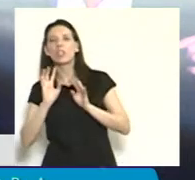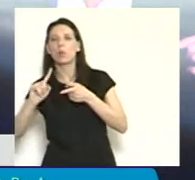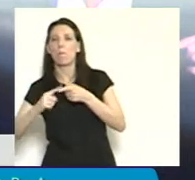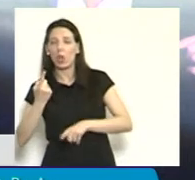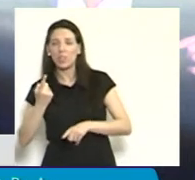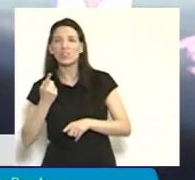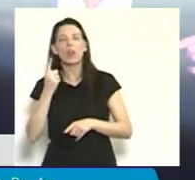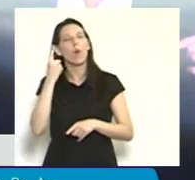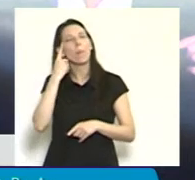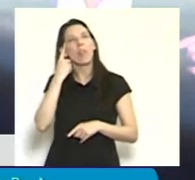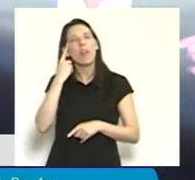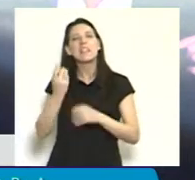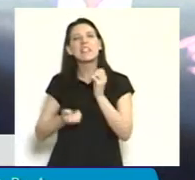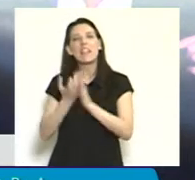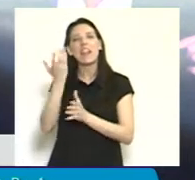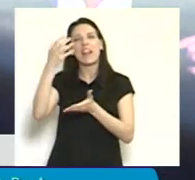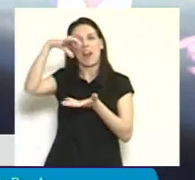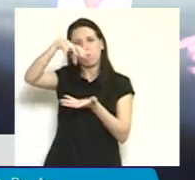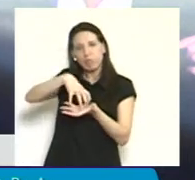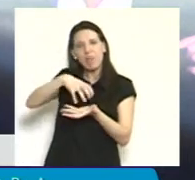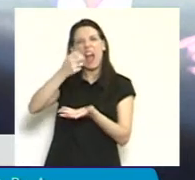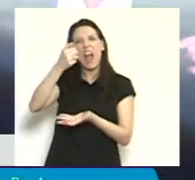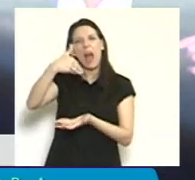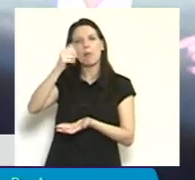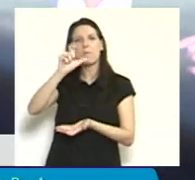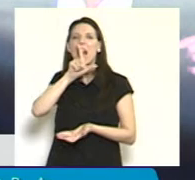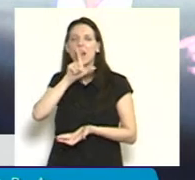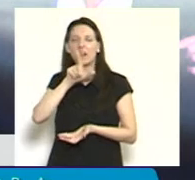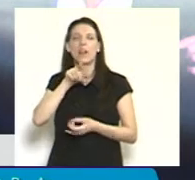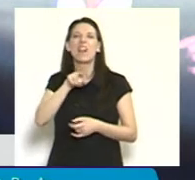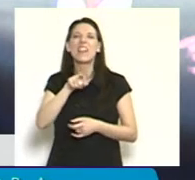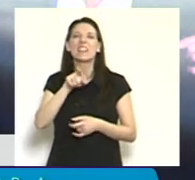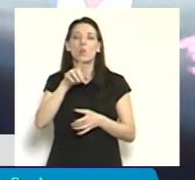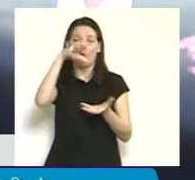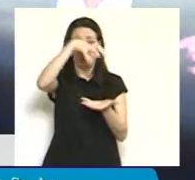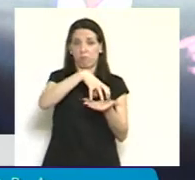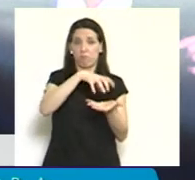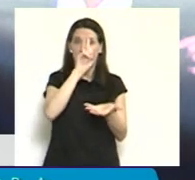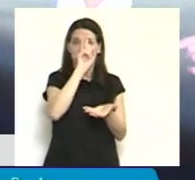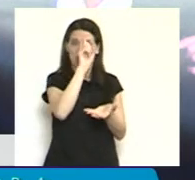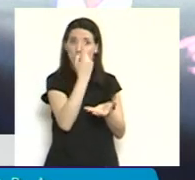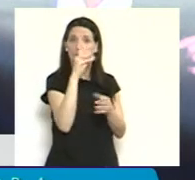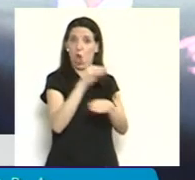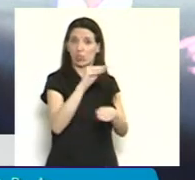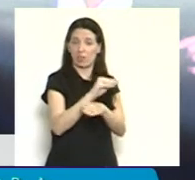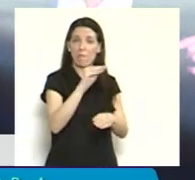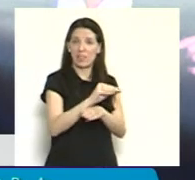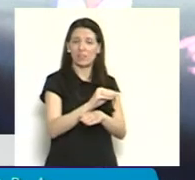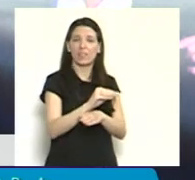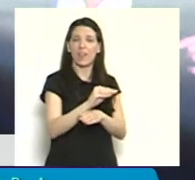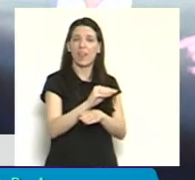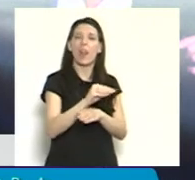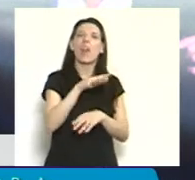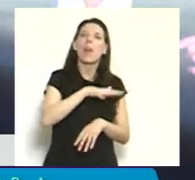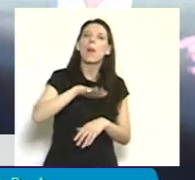crea el ANMAC como un ente descentralizado y autárquico del Poder Ejecutivo Nacional en ámbito